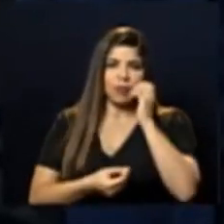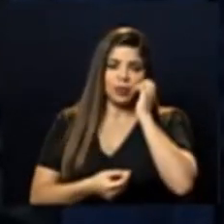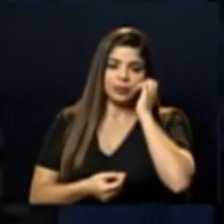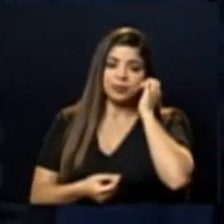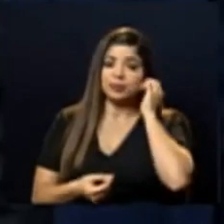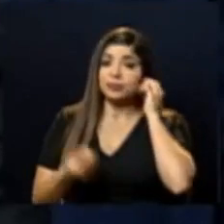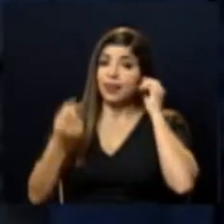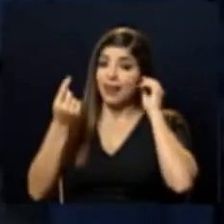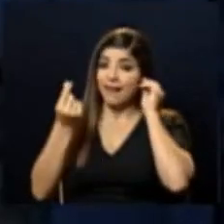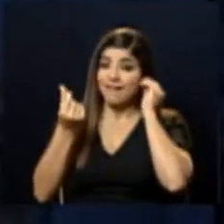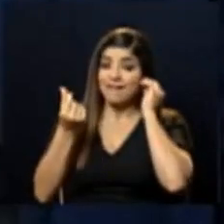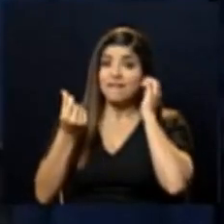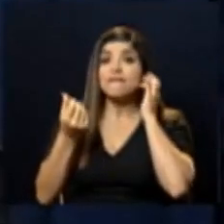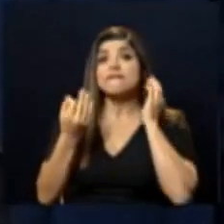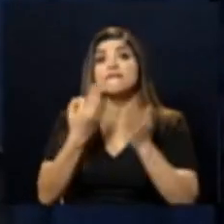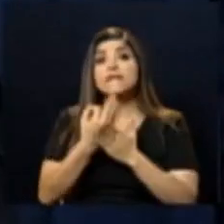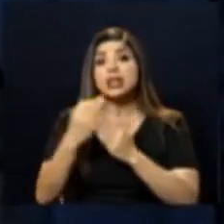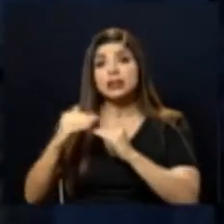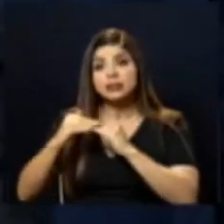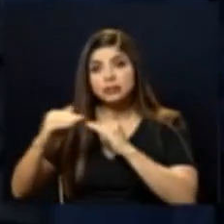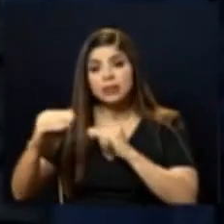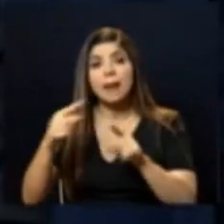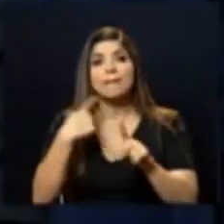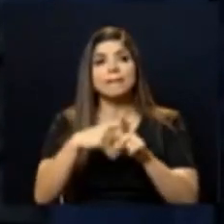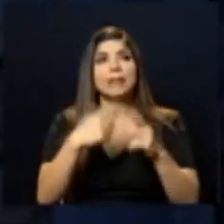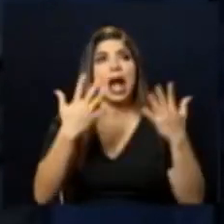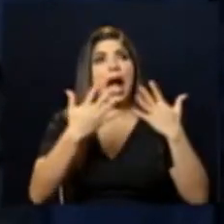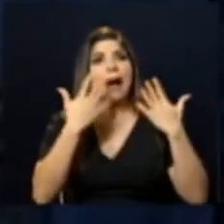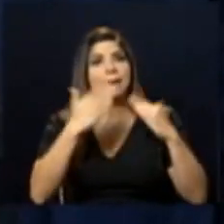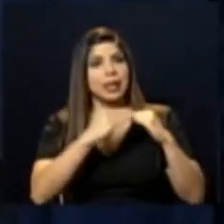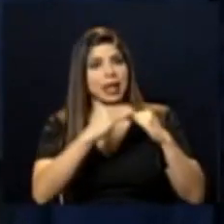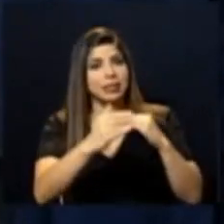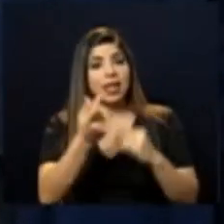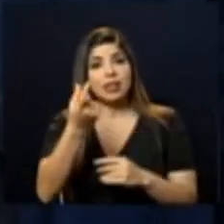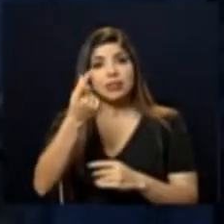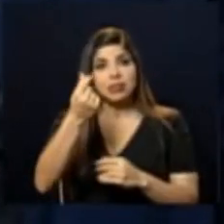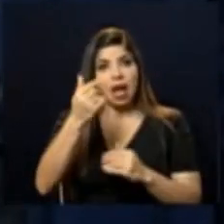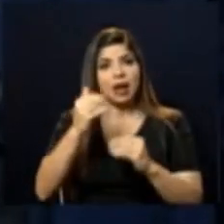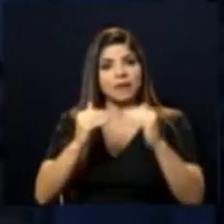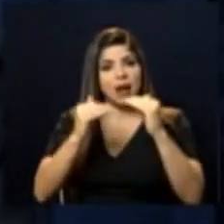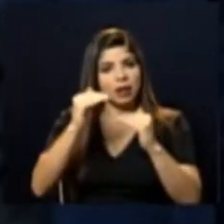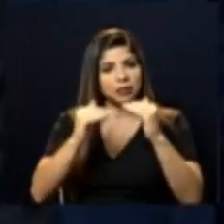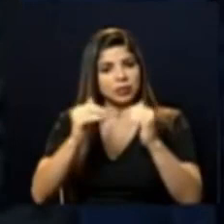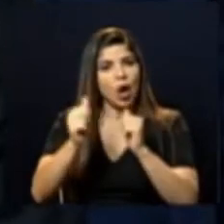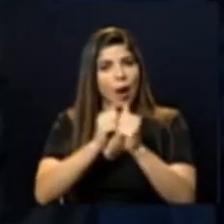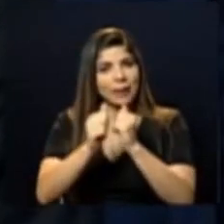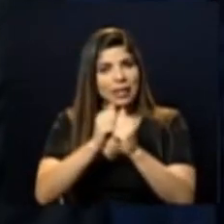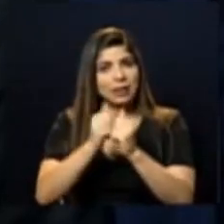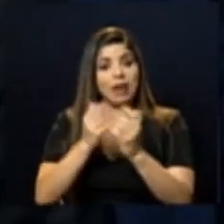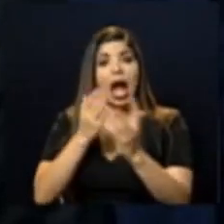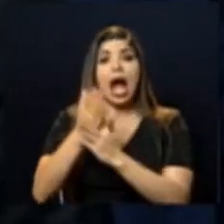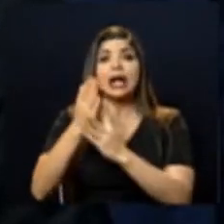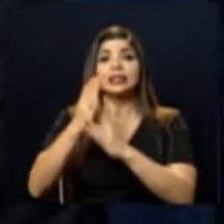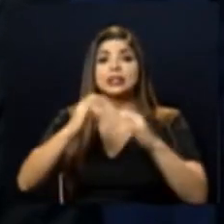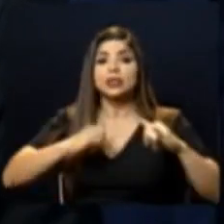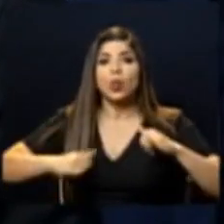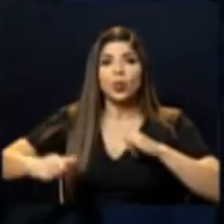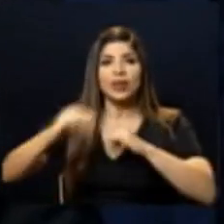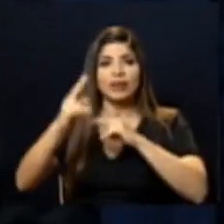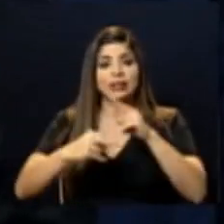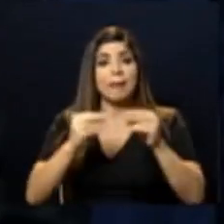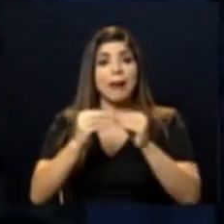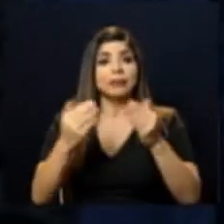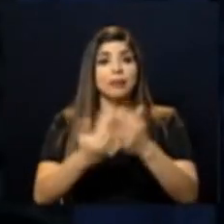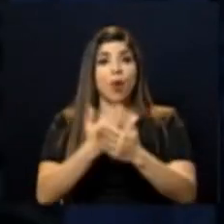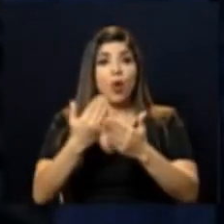Sostenibilidad financiera, sostenibilidad ambiental, tarifas competitivas, acceso universal y